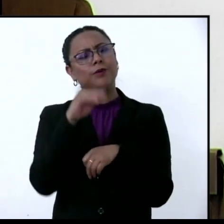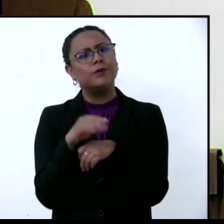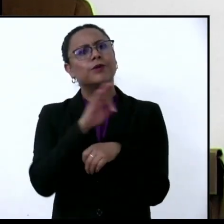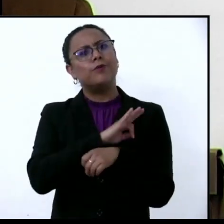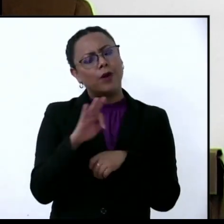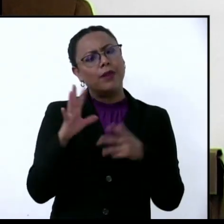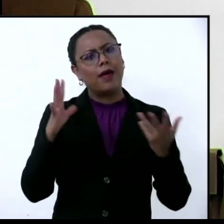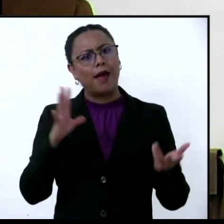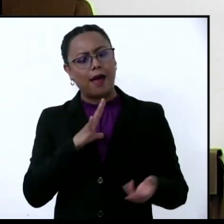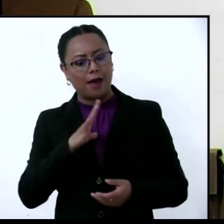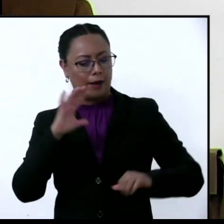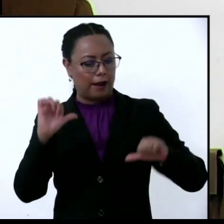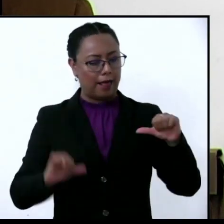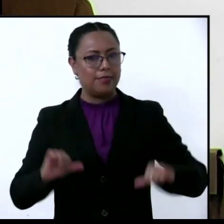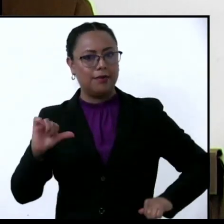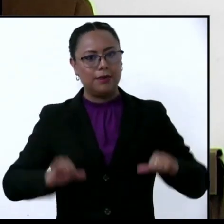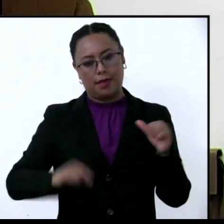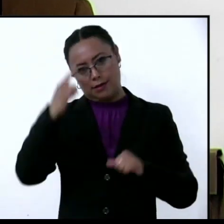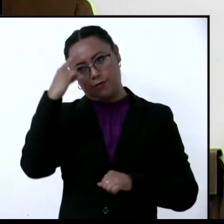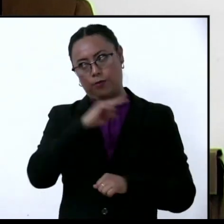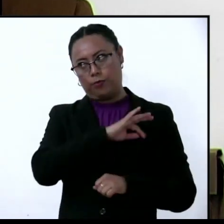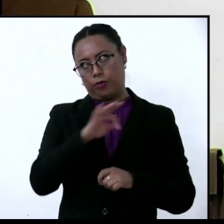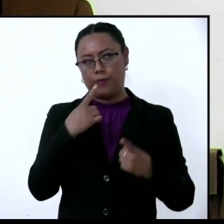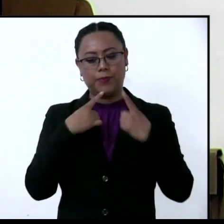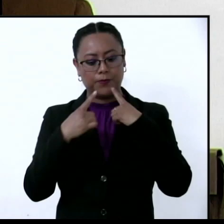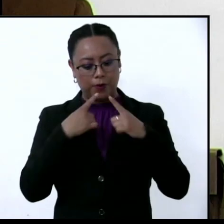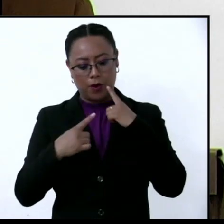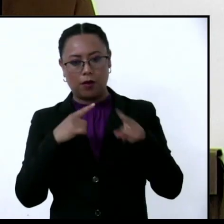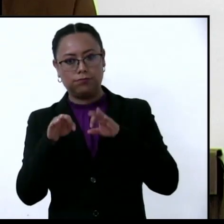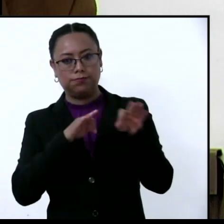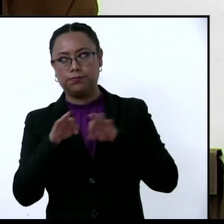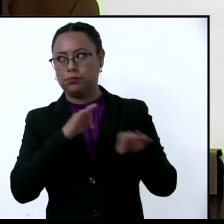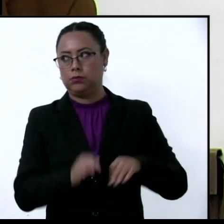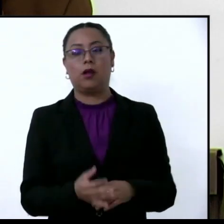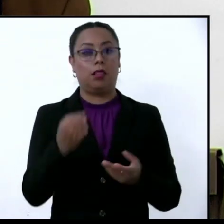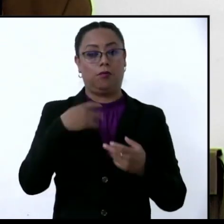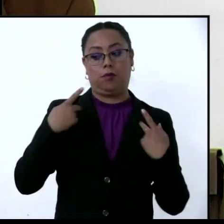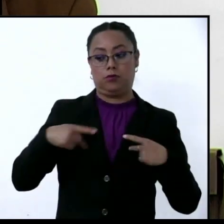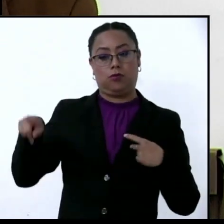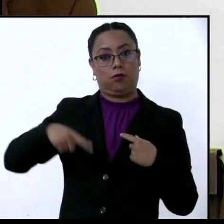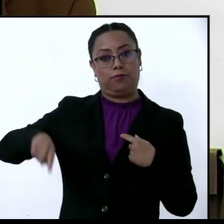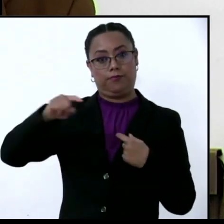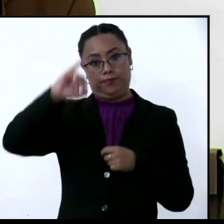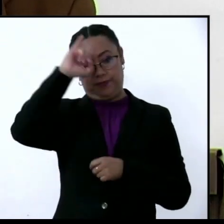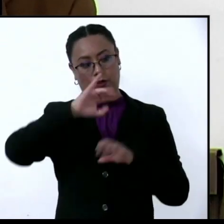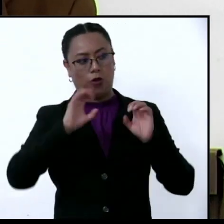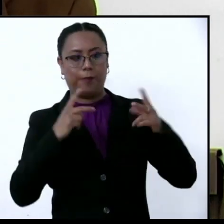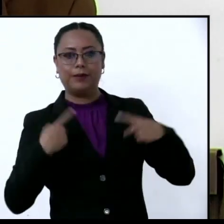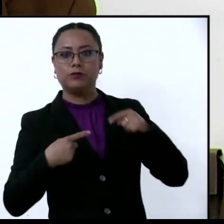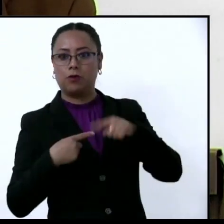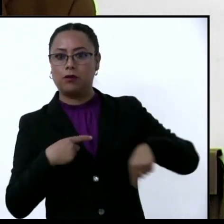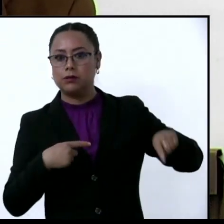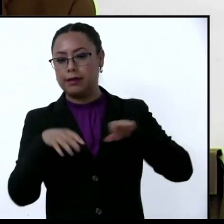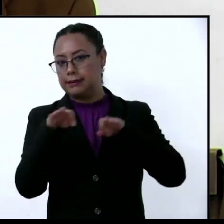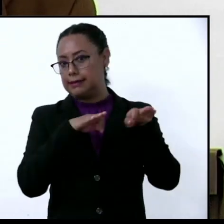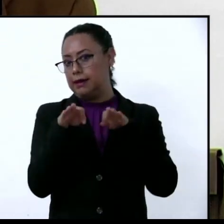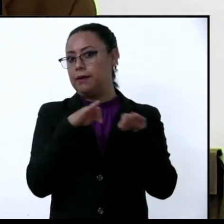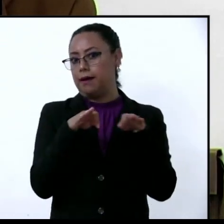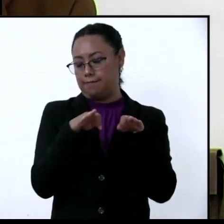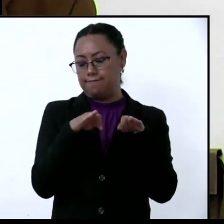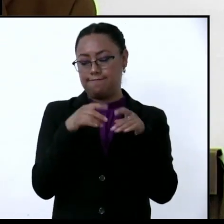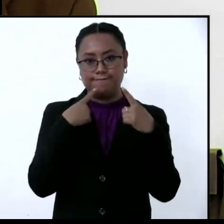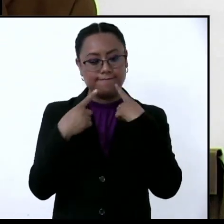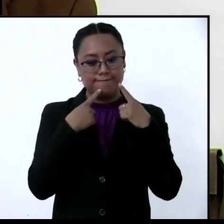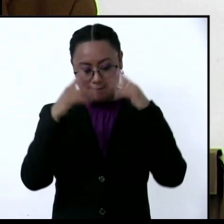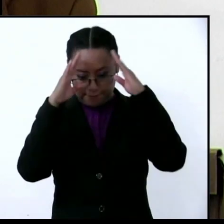que permiten la conciliación laboral entre las partes, entre las empleadoras y entre las personas trabajadoras. Y también